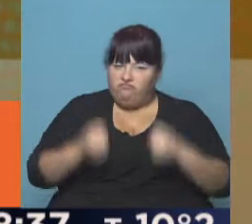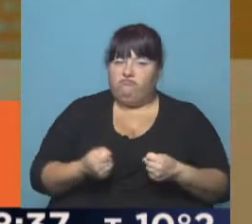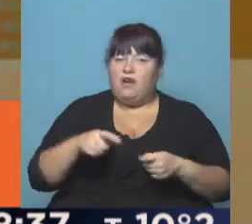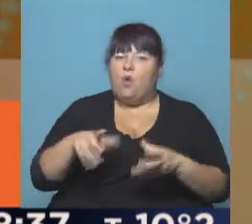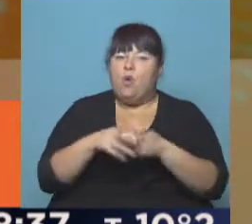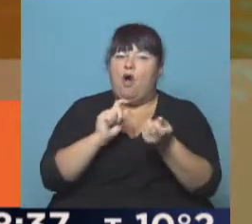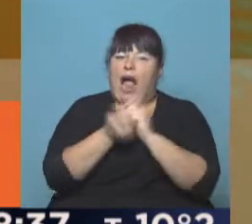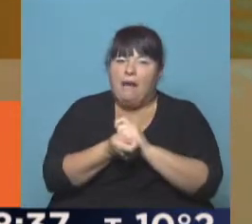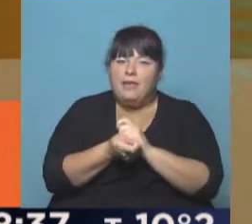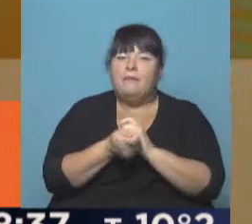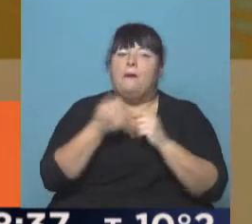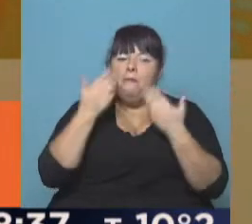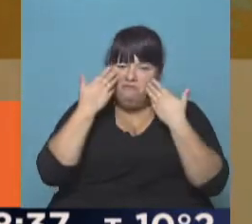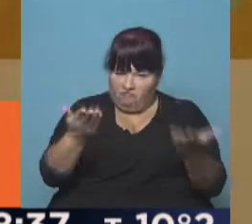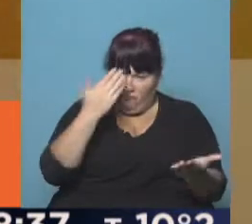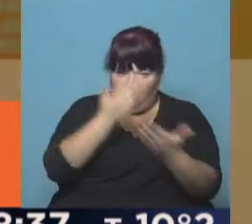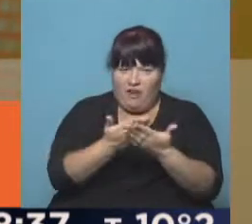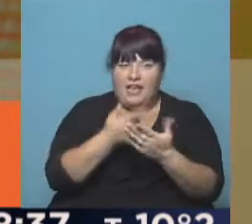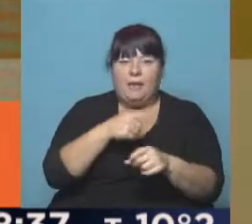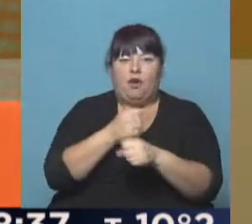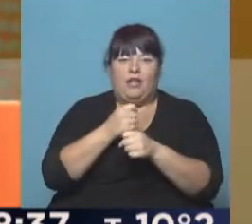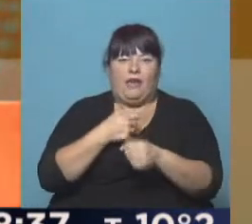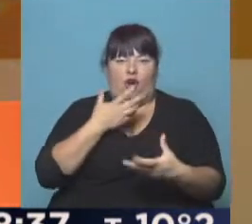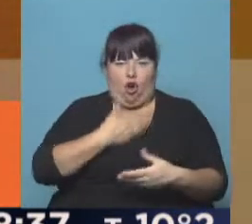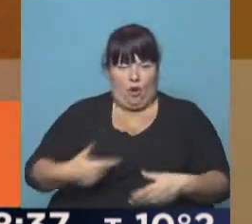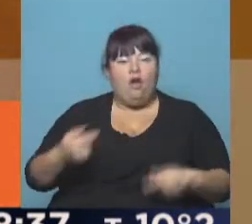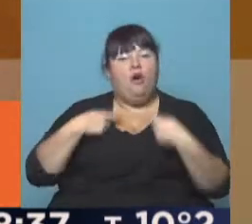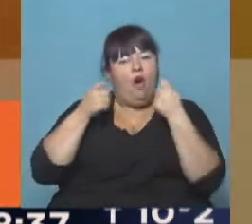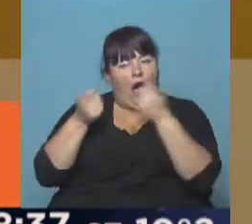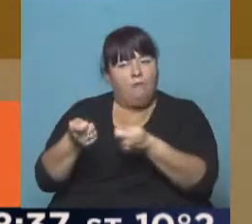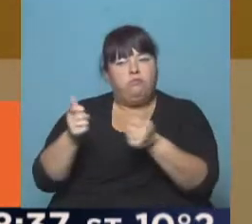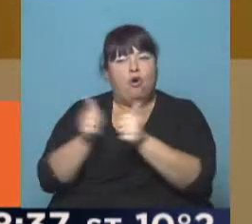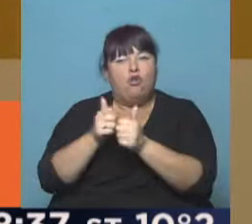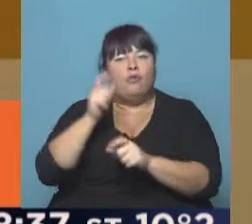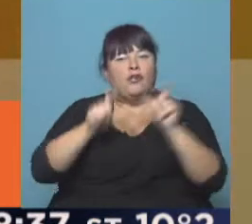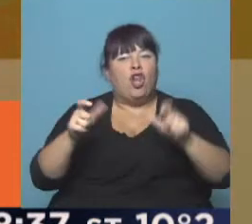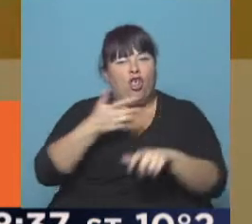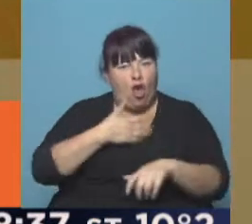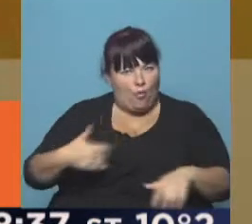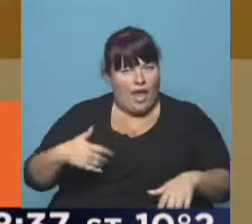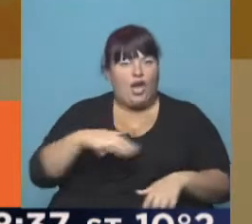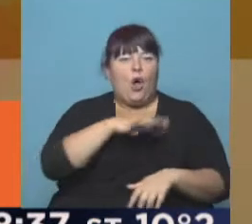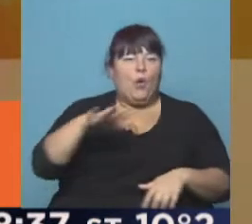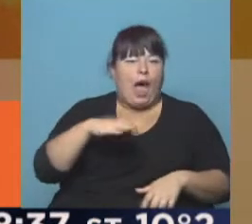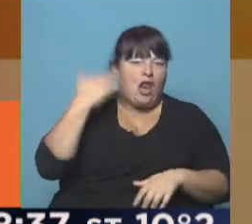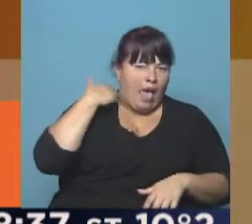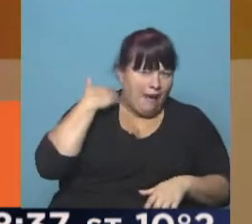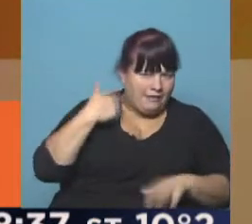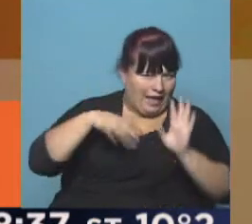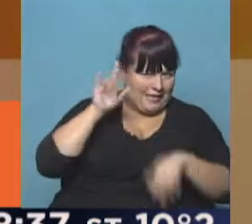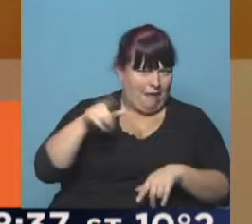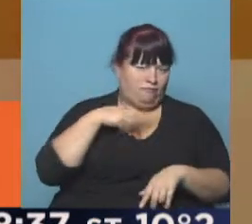desde cambiemos de ir a dar la cara por la gestión yo he acompañado a muchos funcionarios en los barrios de la matanza